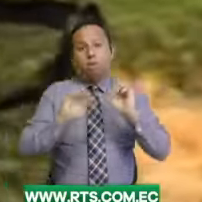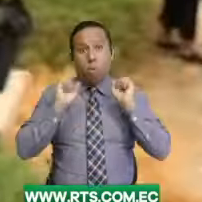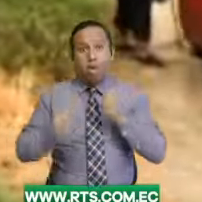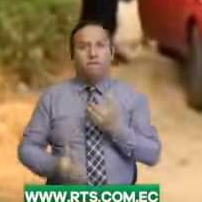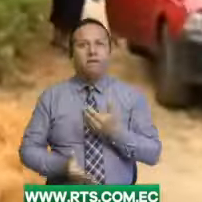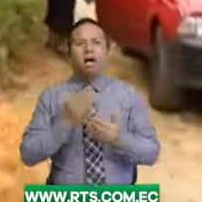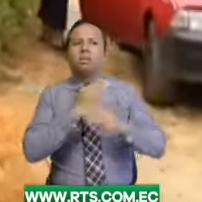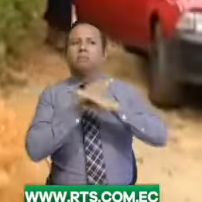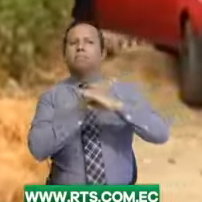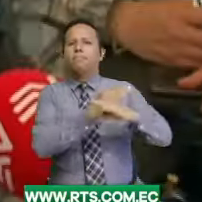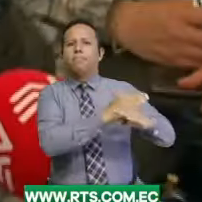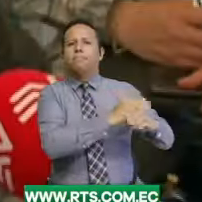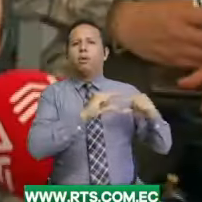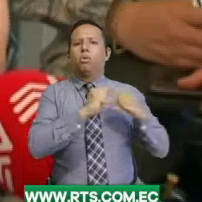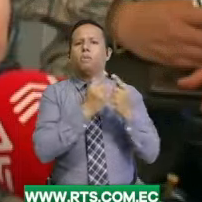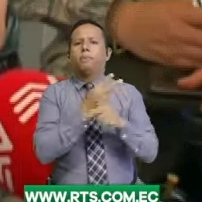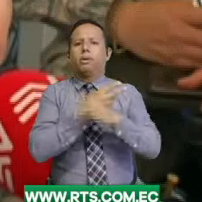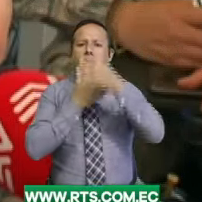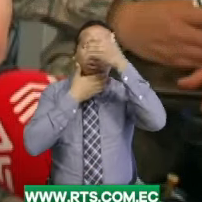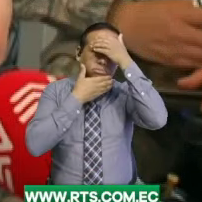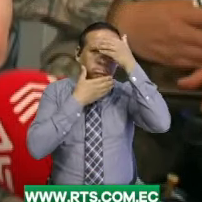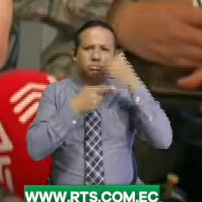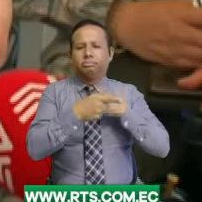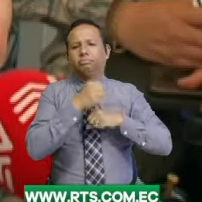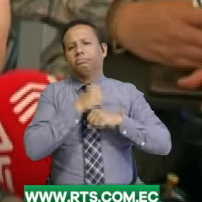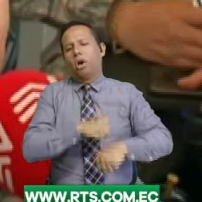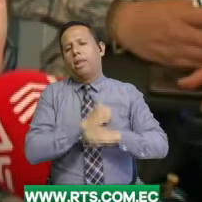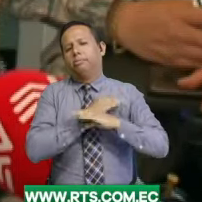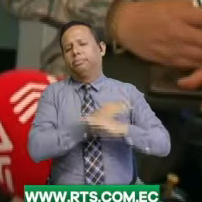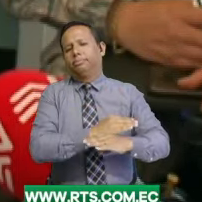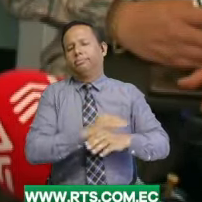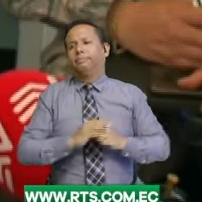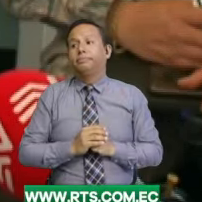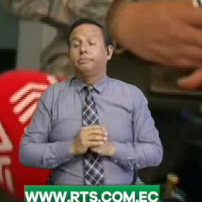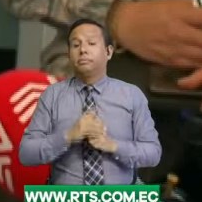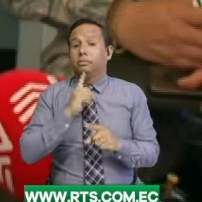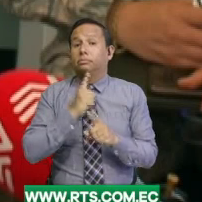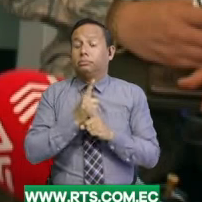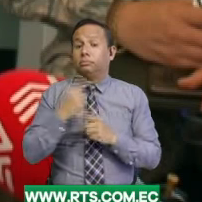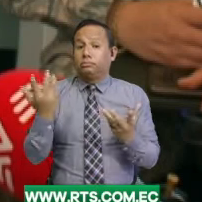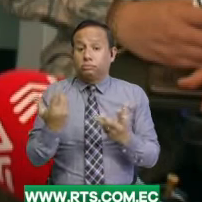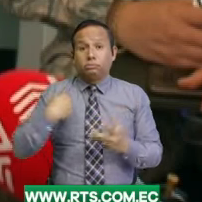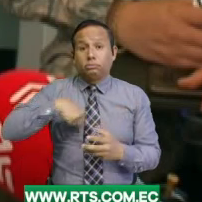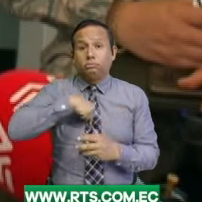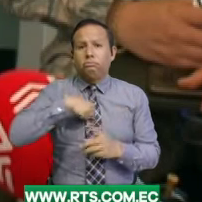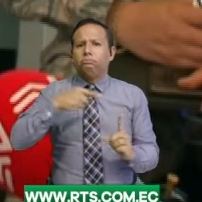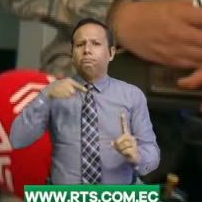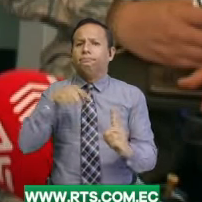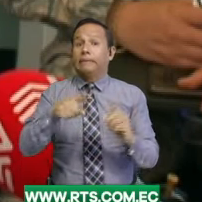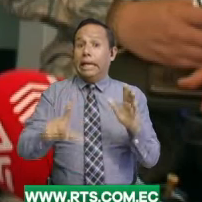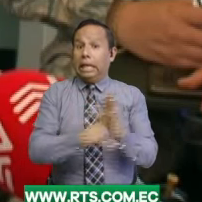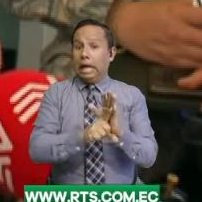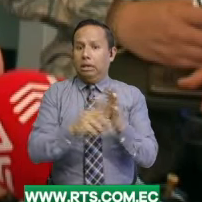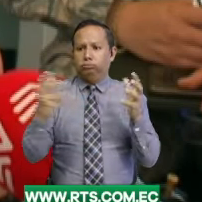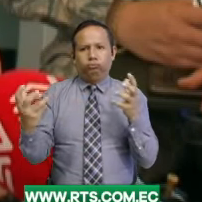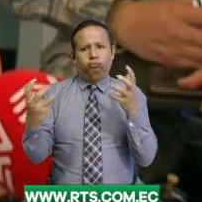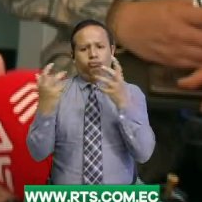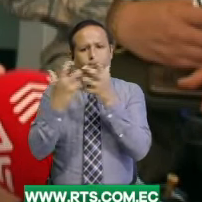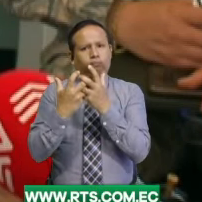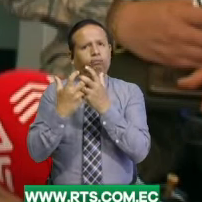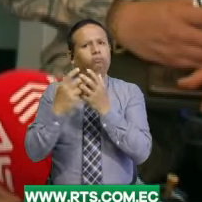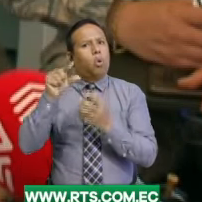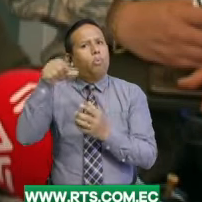el narcoterrorismo. La misión constitucional tiene que estar atada a esta ley para que el Estado nos brinde las herramientas necesarias